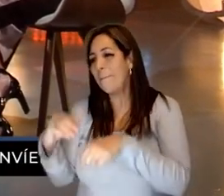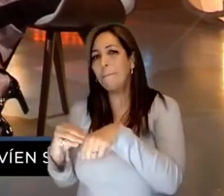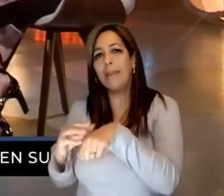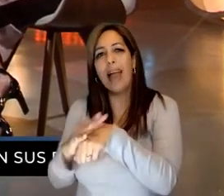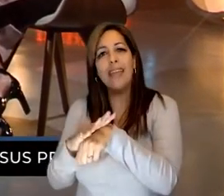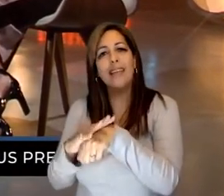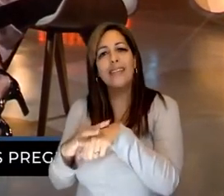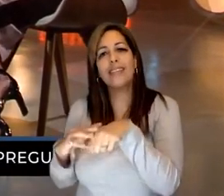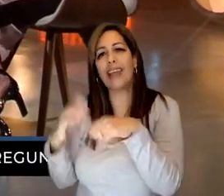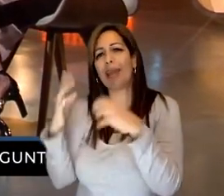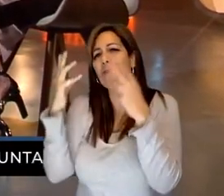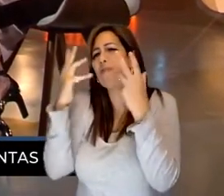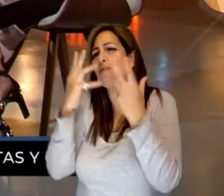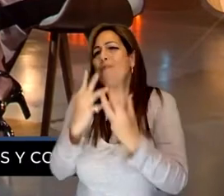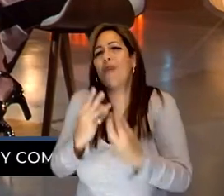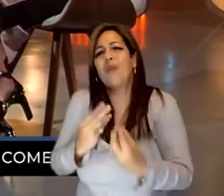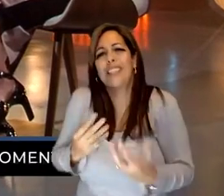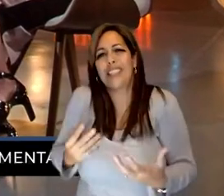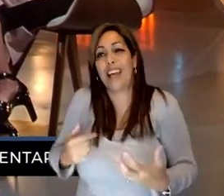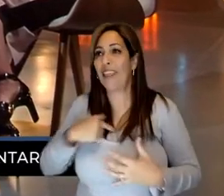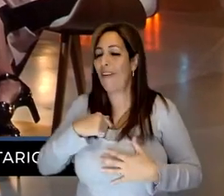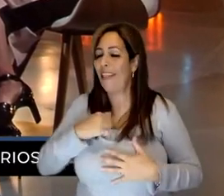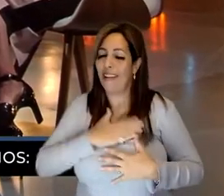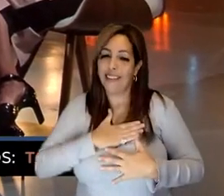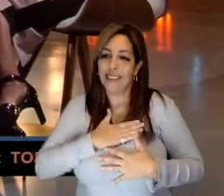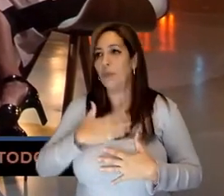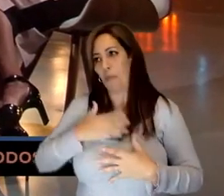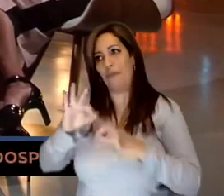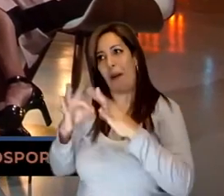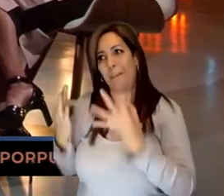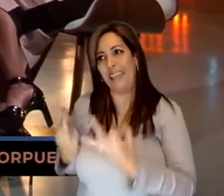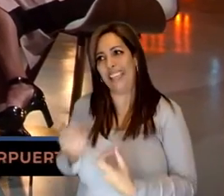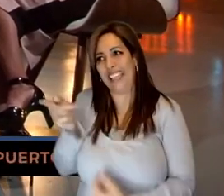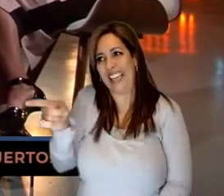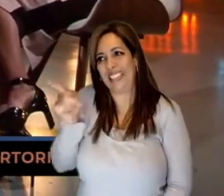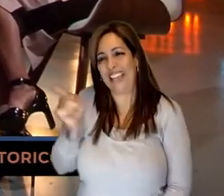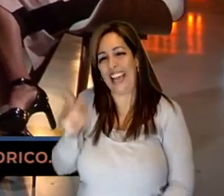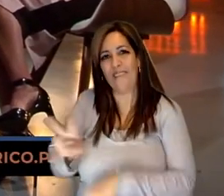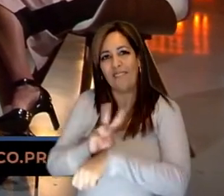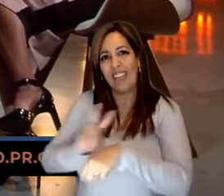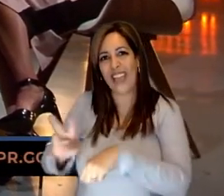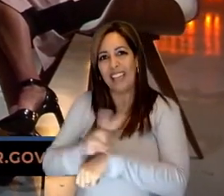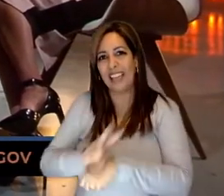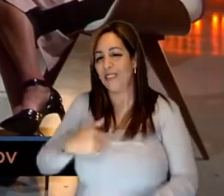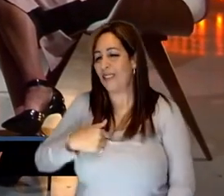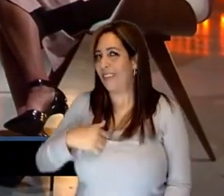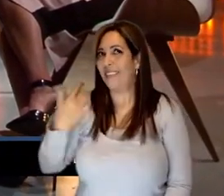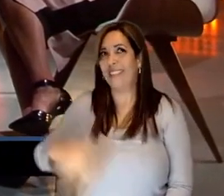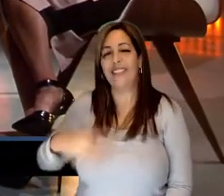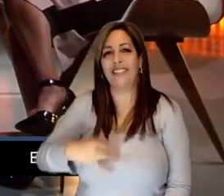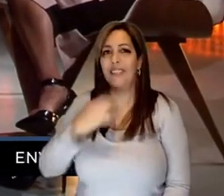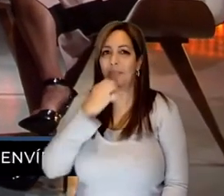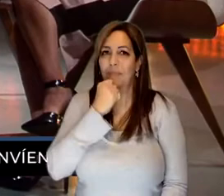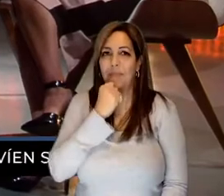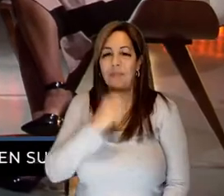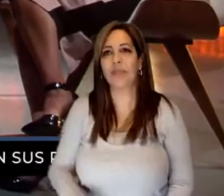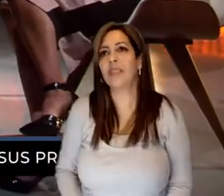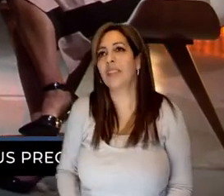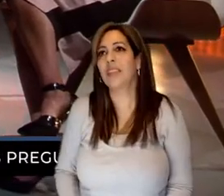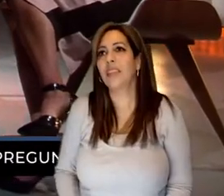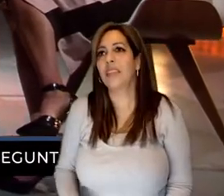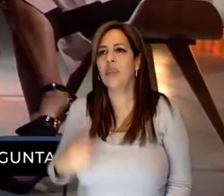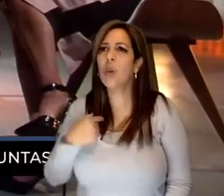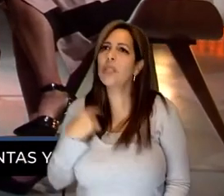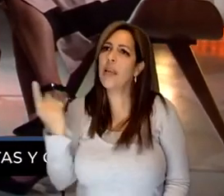más bonitas que podemos tener en Puerto Rico. Y lo digo de corazón porque tengo familiares allá que solemos ir muchísimo.